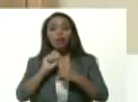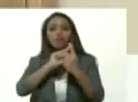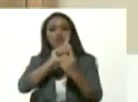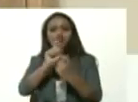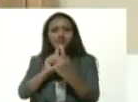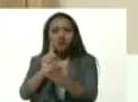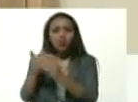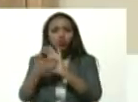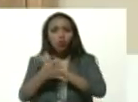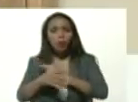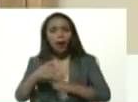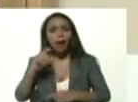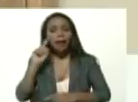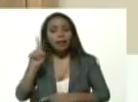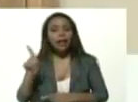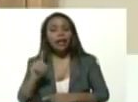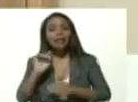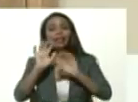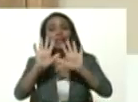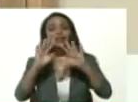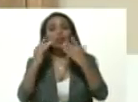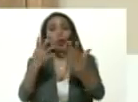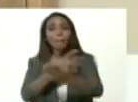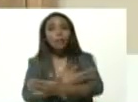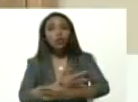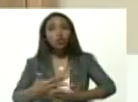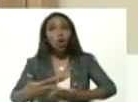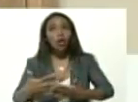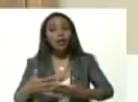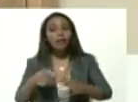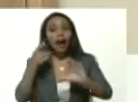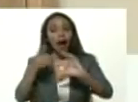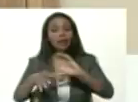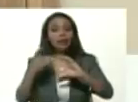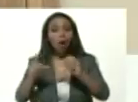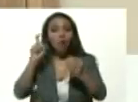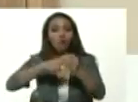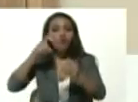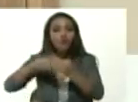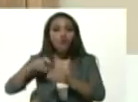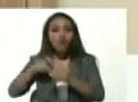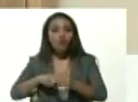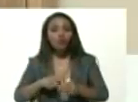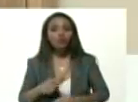los carnetizados, casi 19 millones de carnetizados y carnetizadas.